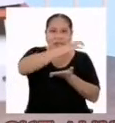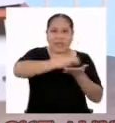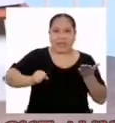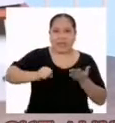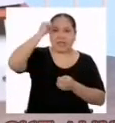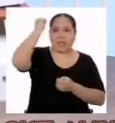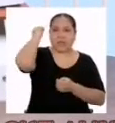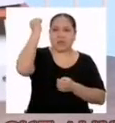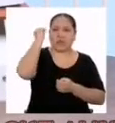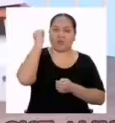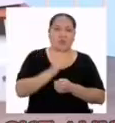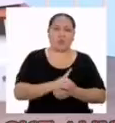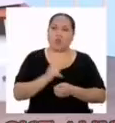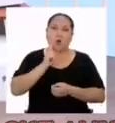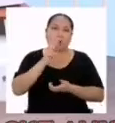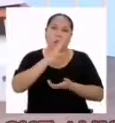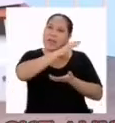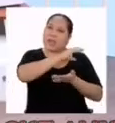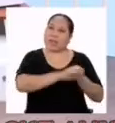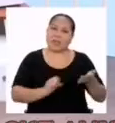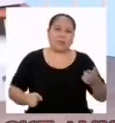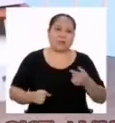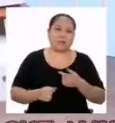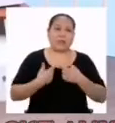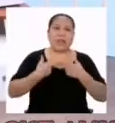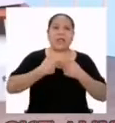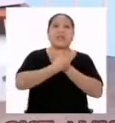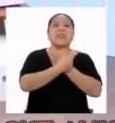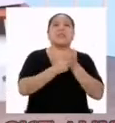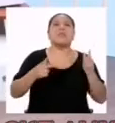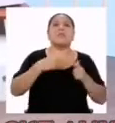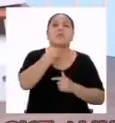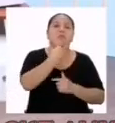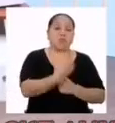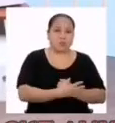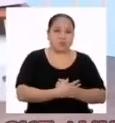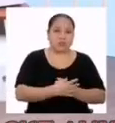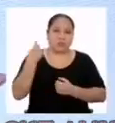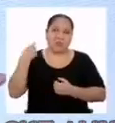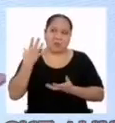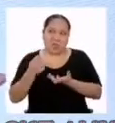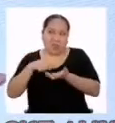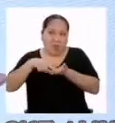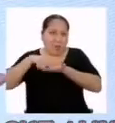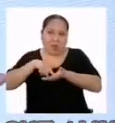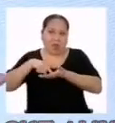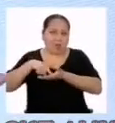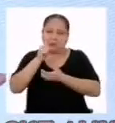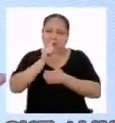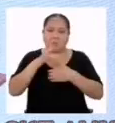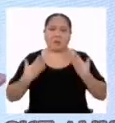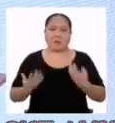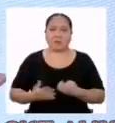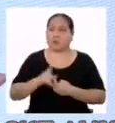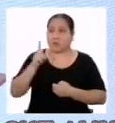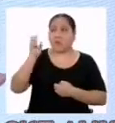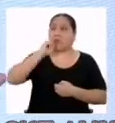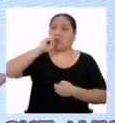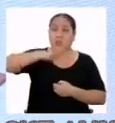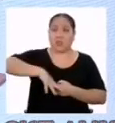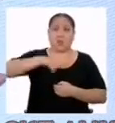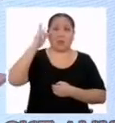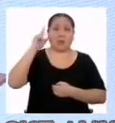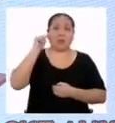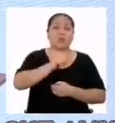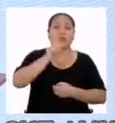educación ni expresarnos libremente, así lo quieran hacer a la fuerza. Como usted lo dijo, profesora, es